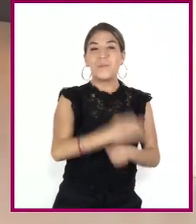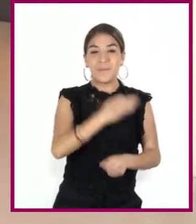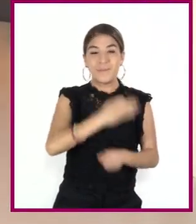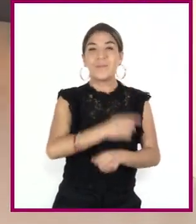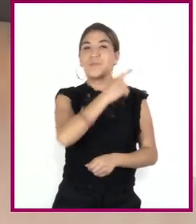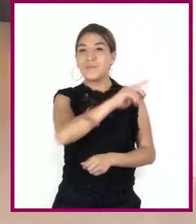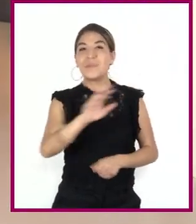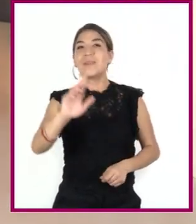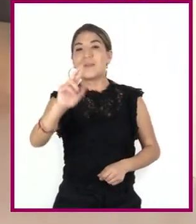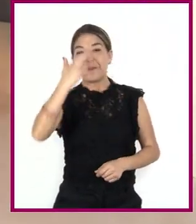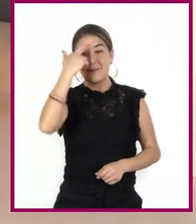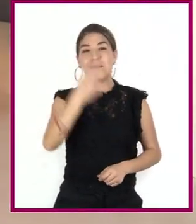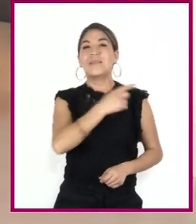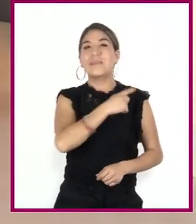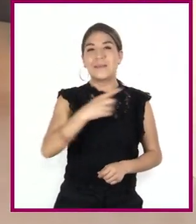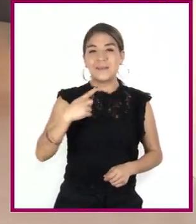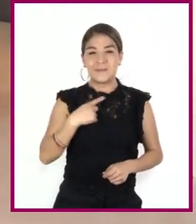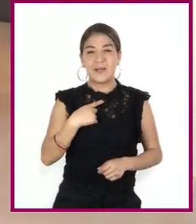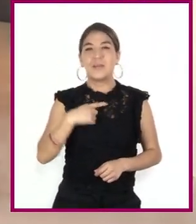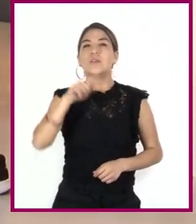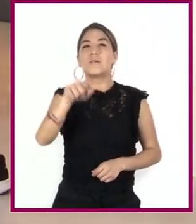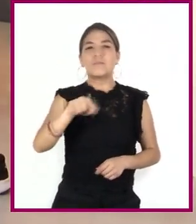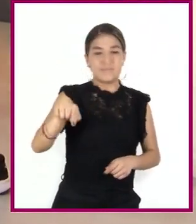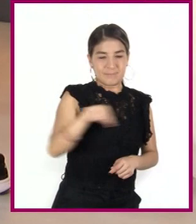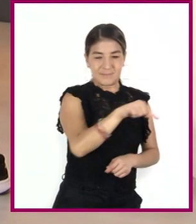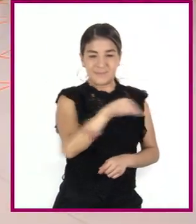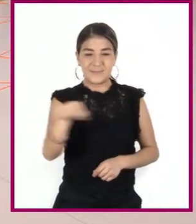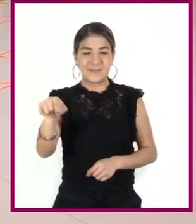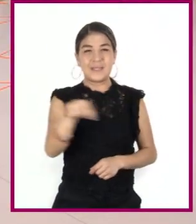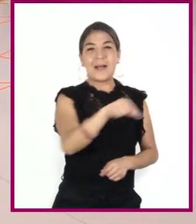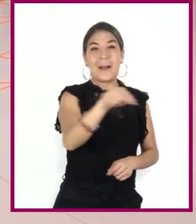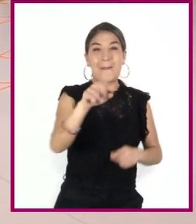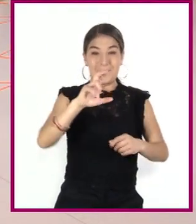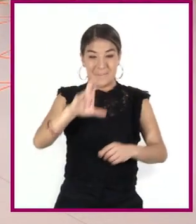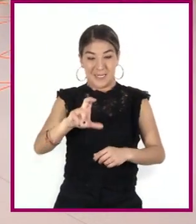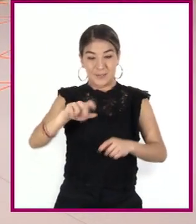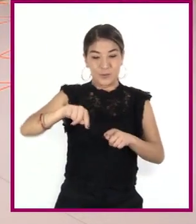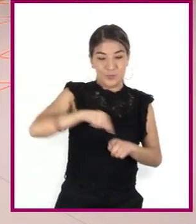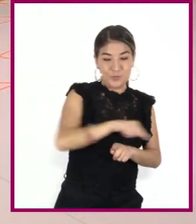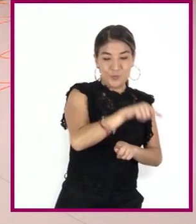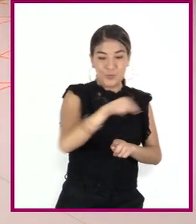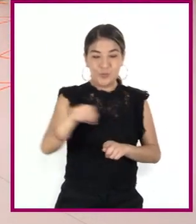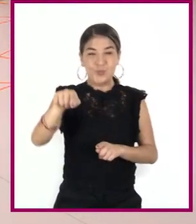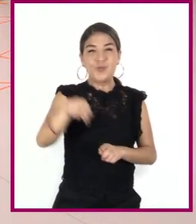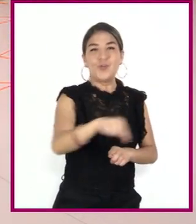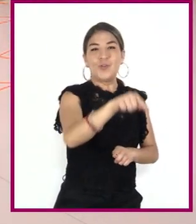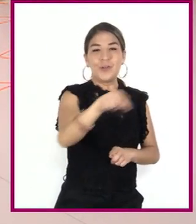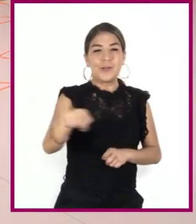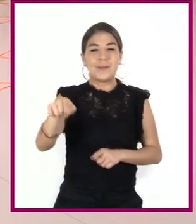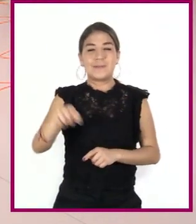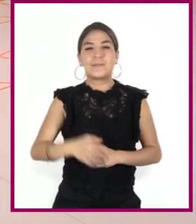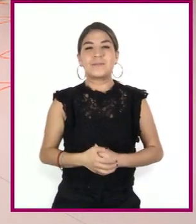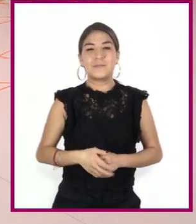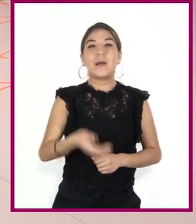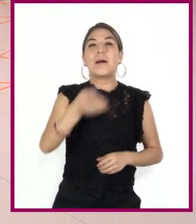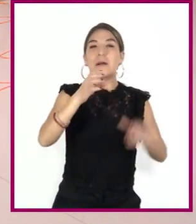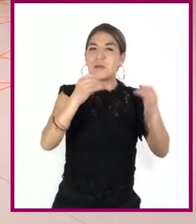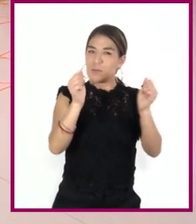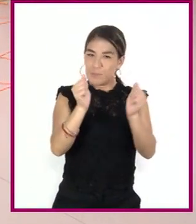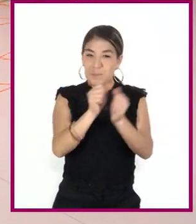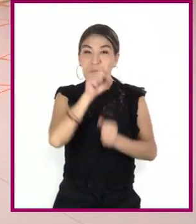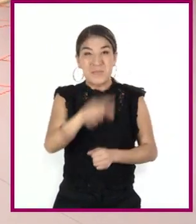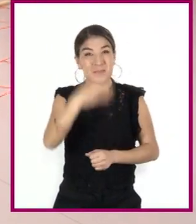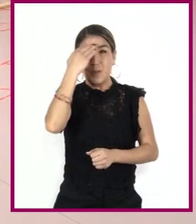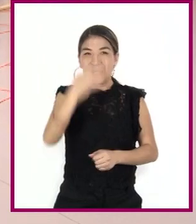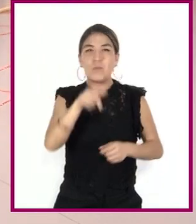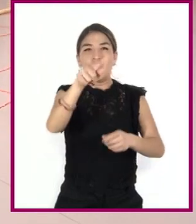que tienen que avanzar en zigzag entre los vasos y a su vez tienen que ir lanzando y